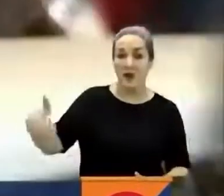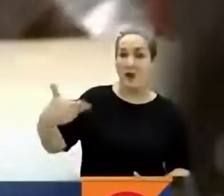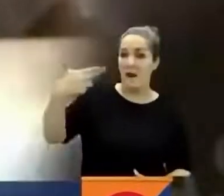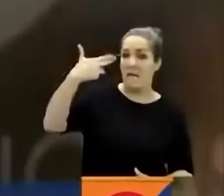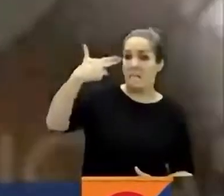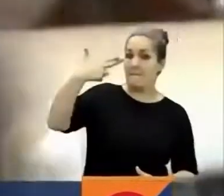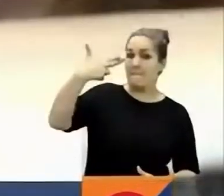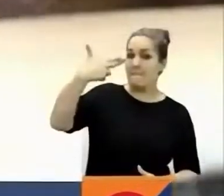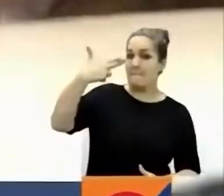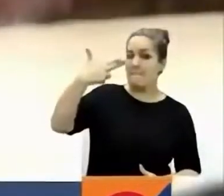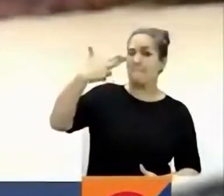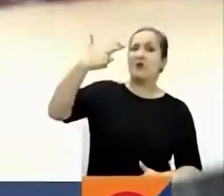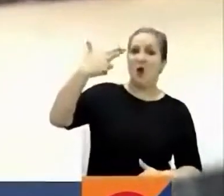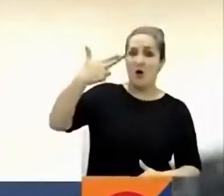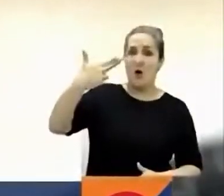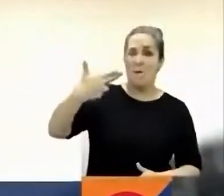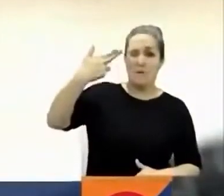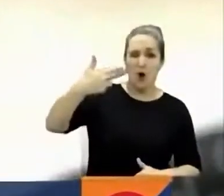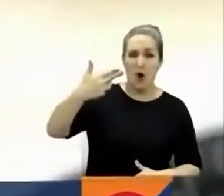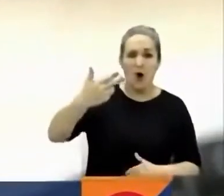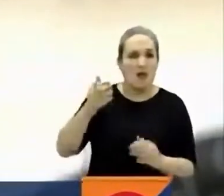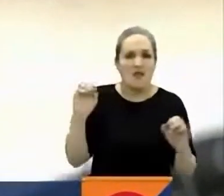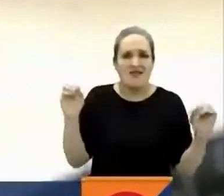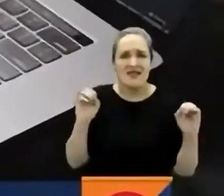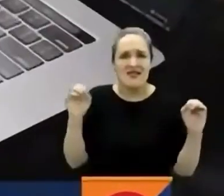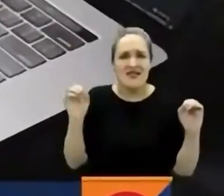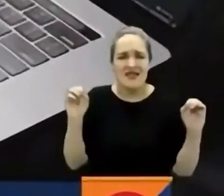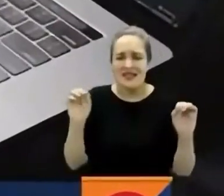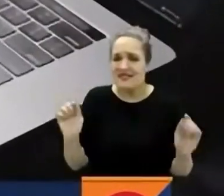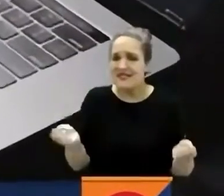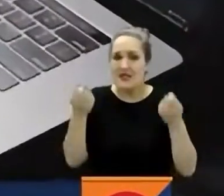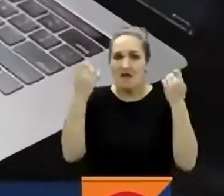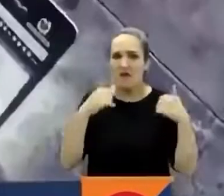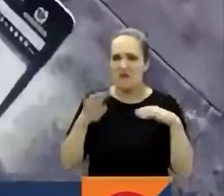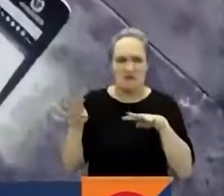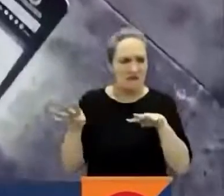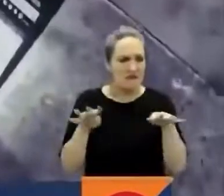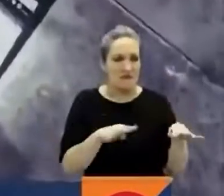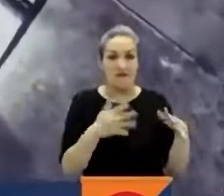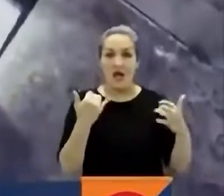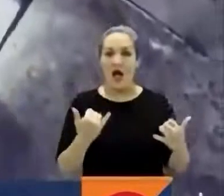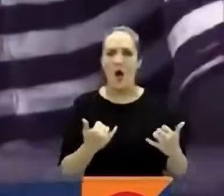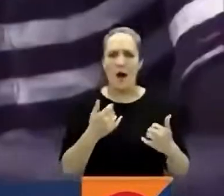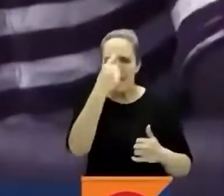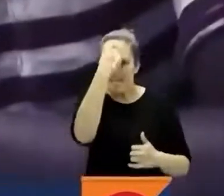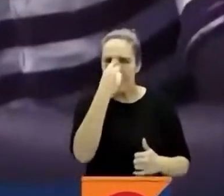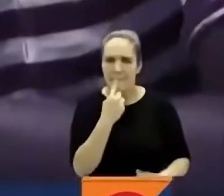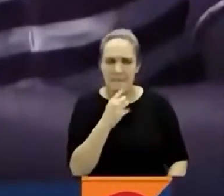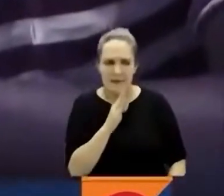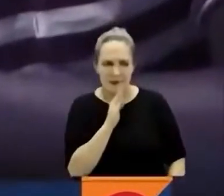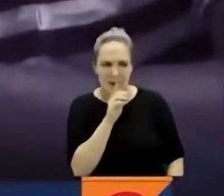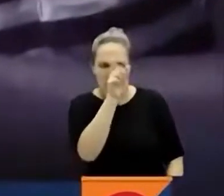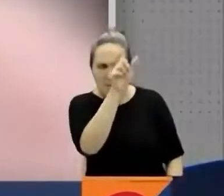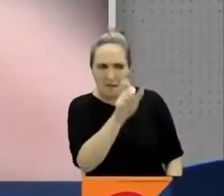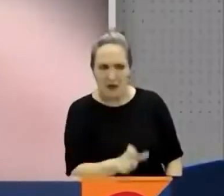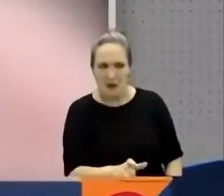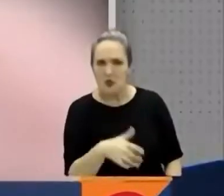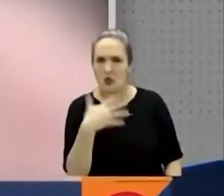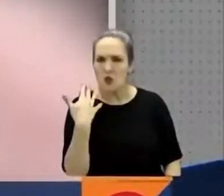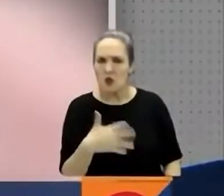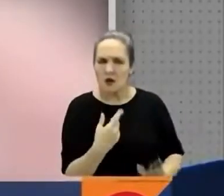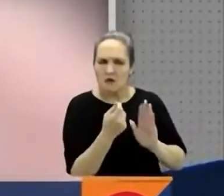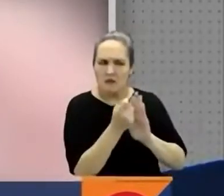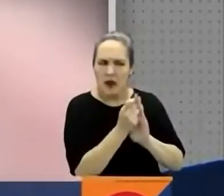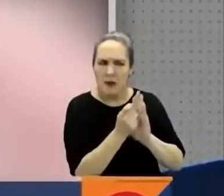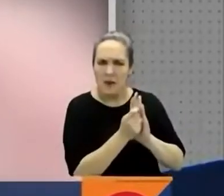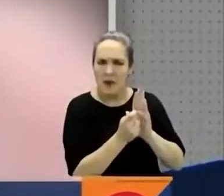el disparo que dirigió al rostro de Cristina Fernández lo volvió persona de interés público. En la era digital, perfilar la personalidad de alguien de estas características